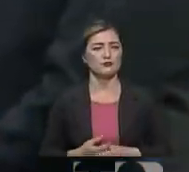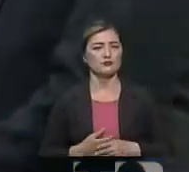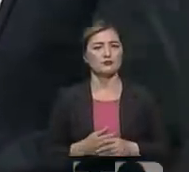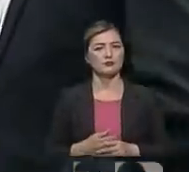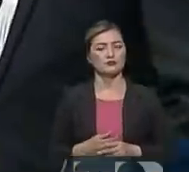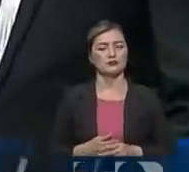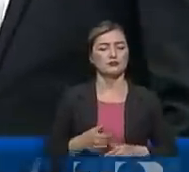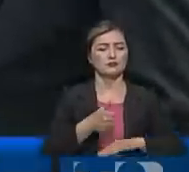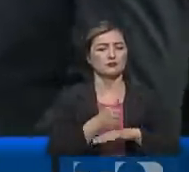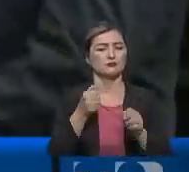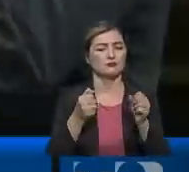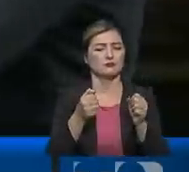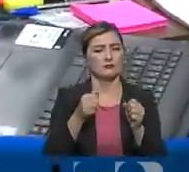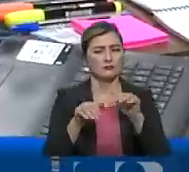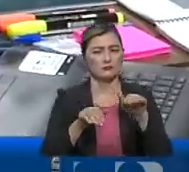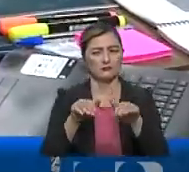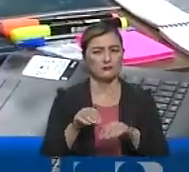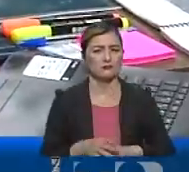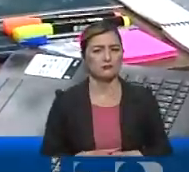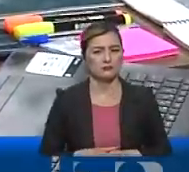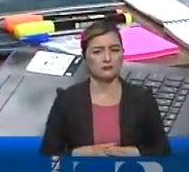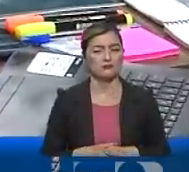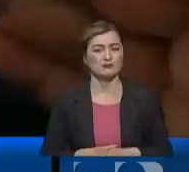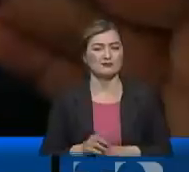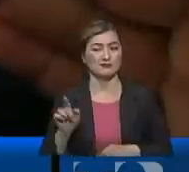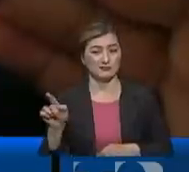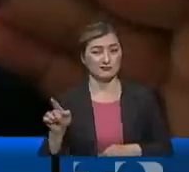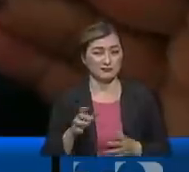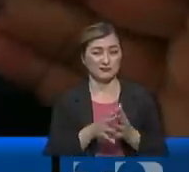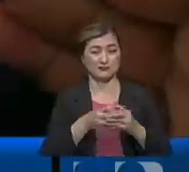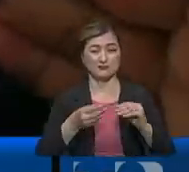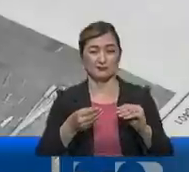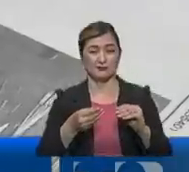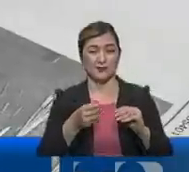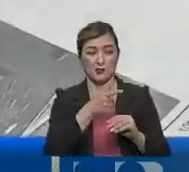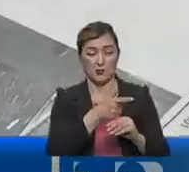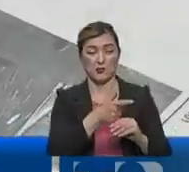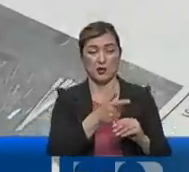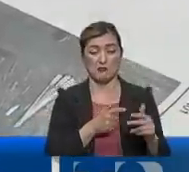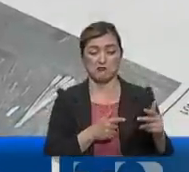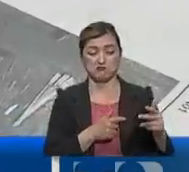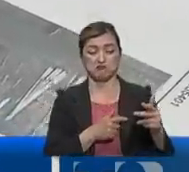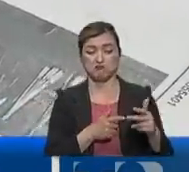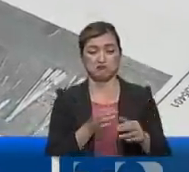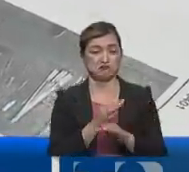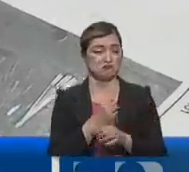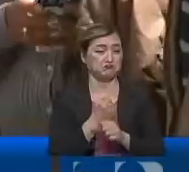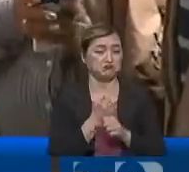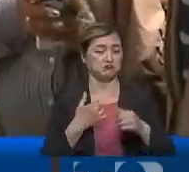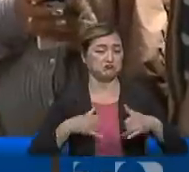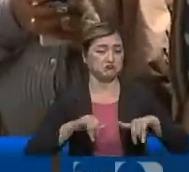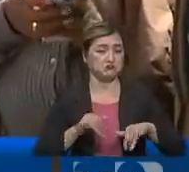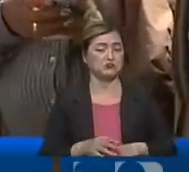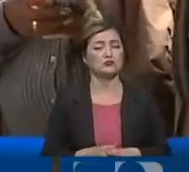de la autoridad de tránsito es porque si la medida cautelar se resuelve favorablemente por parte de la jueza de Santa Elena,